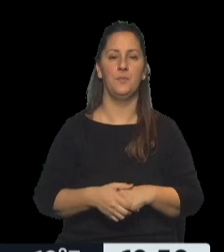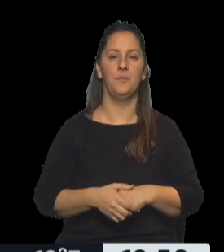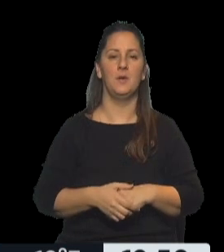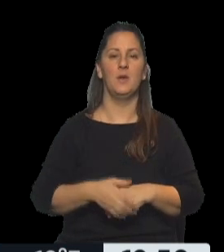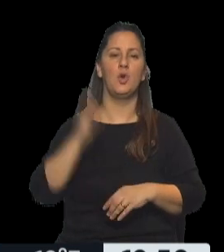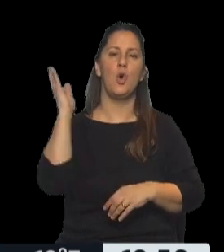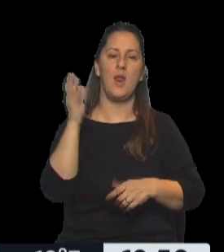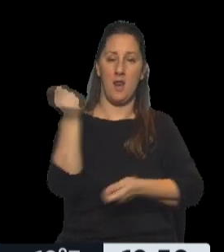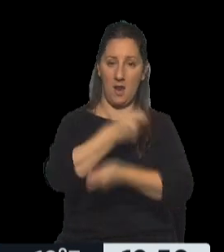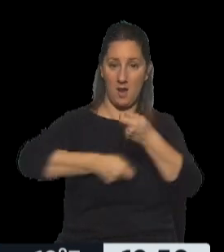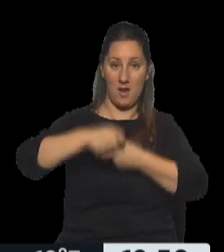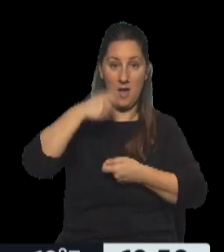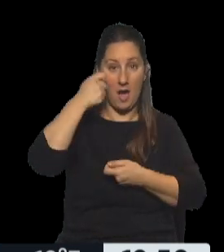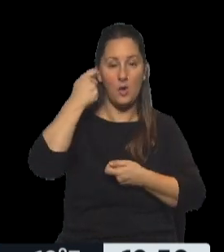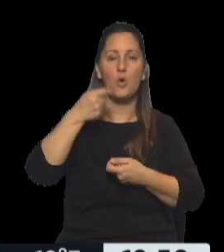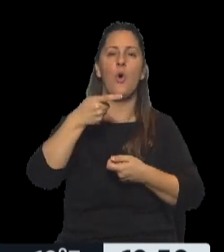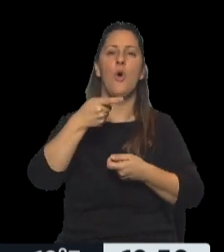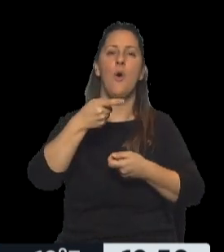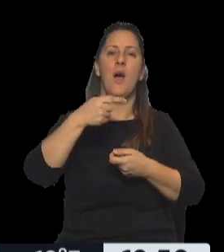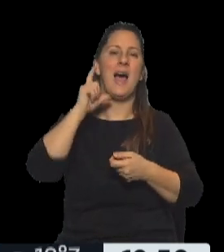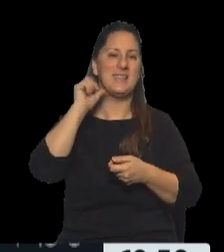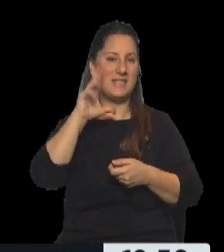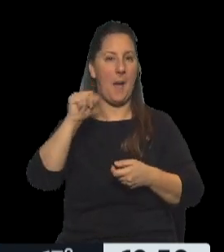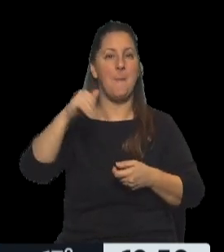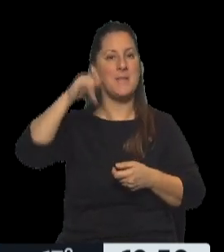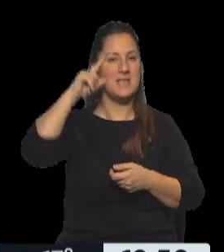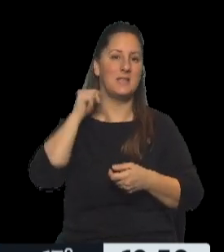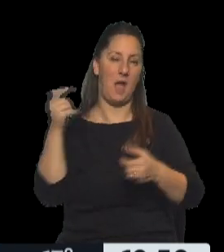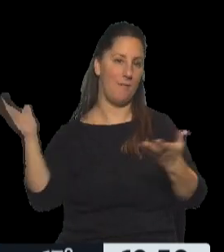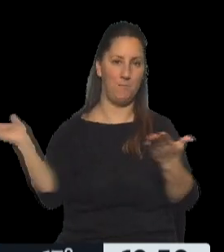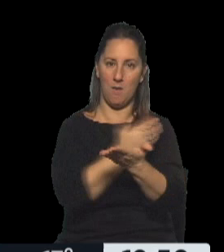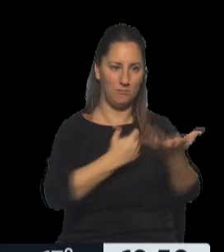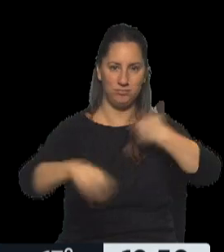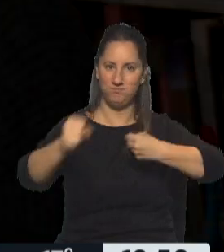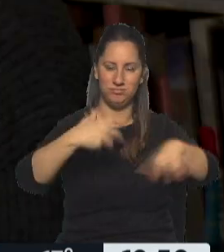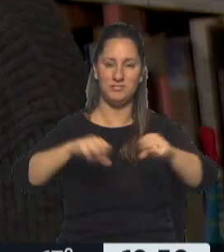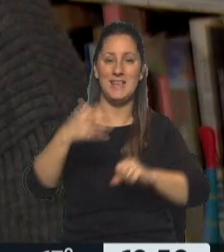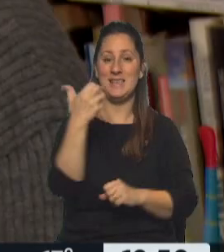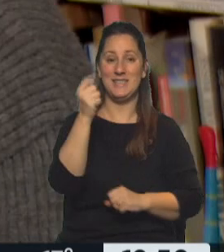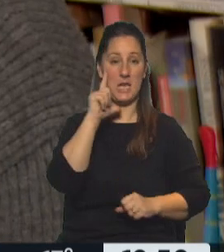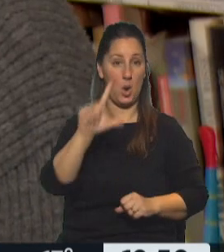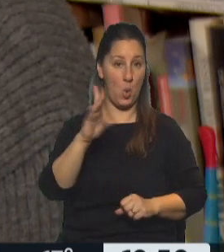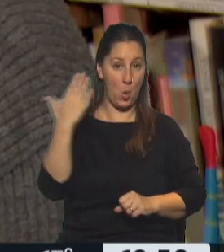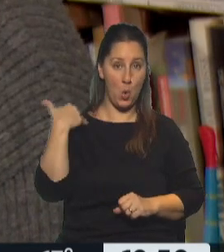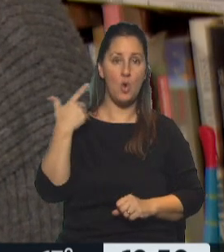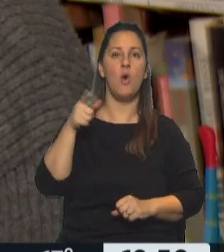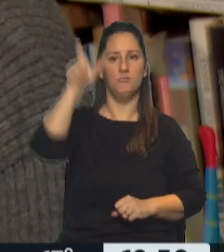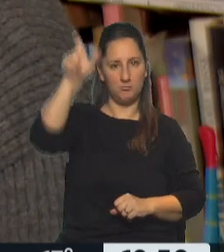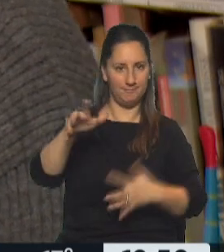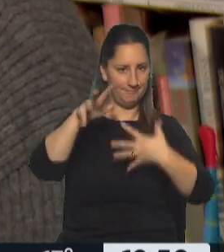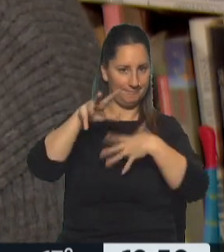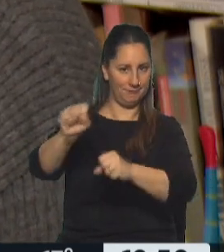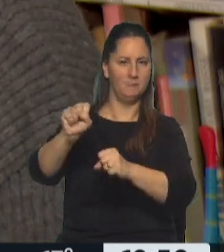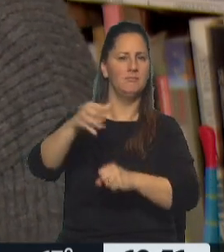golpe del general garcía meza el 6 de julio pasado fue detenido en